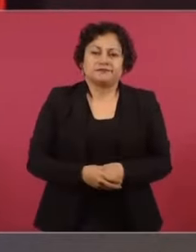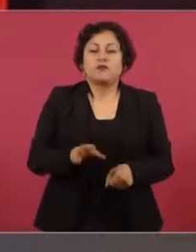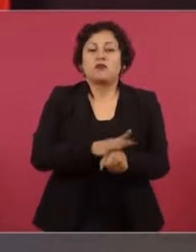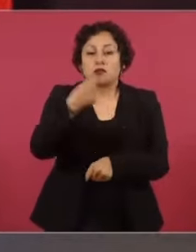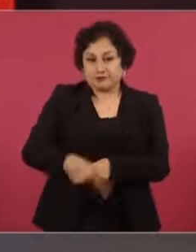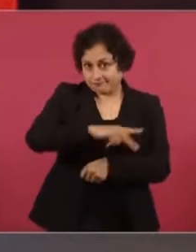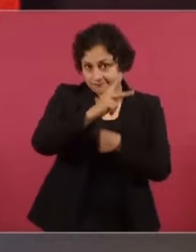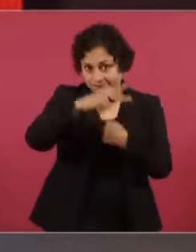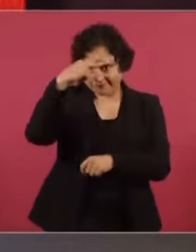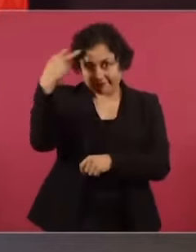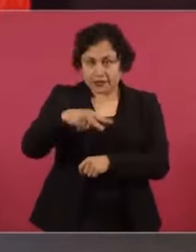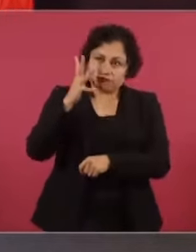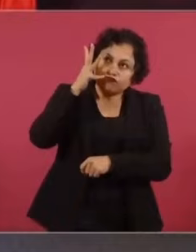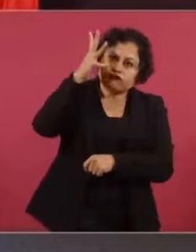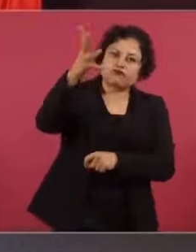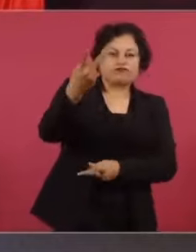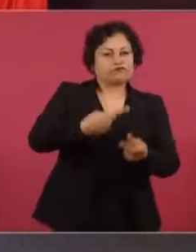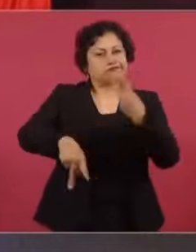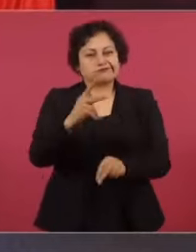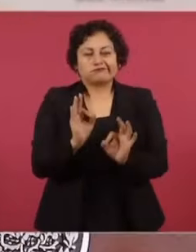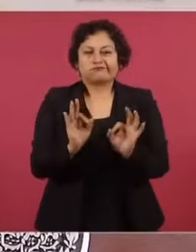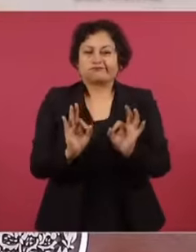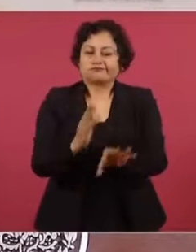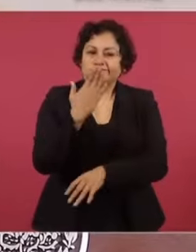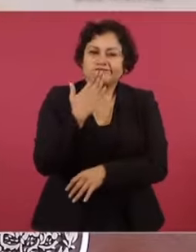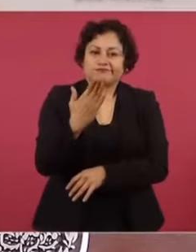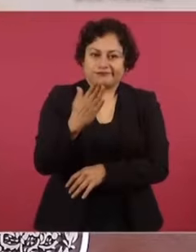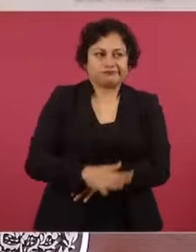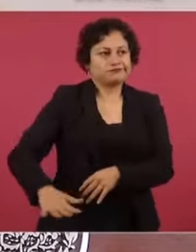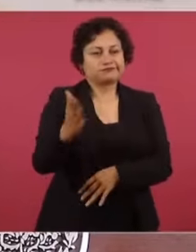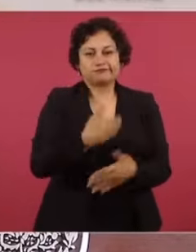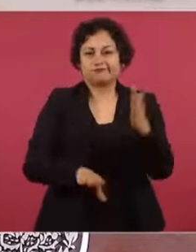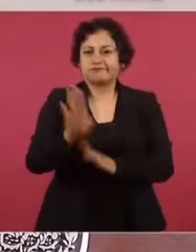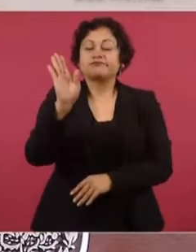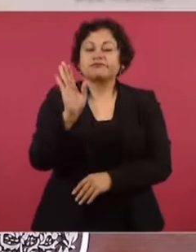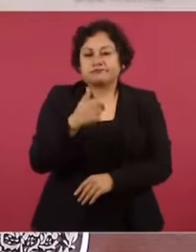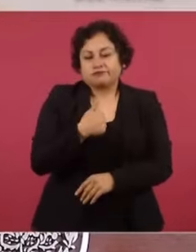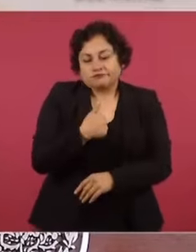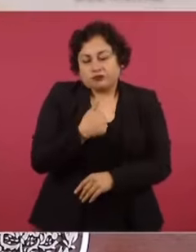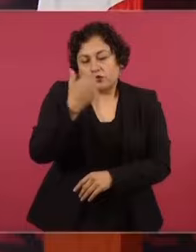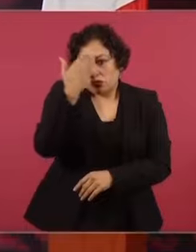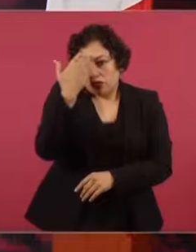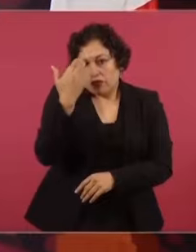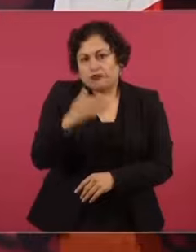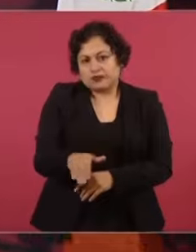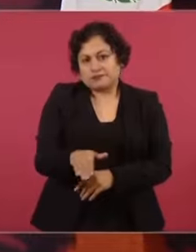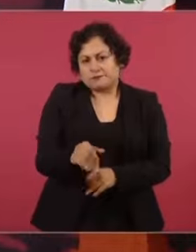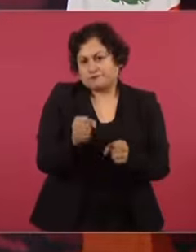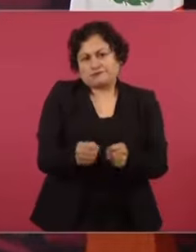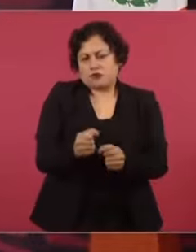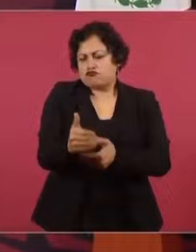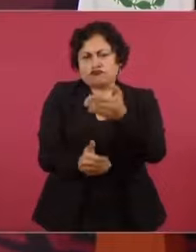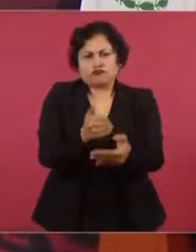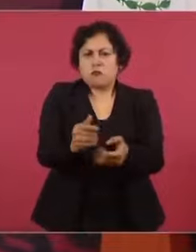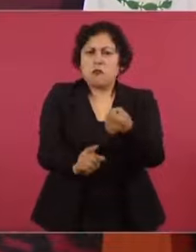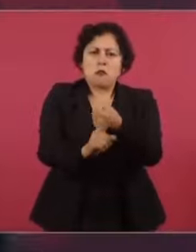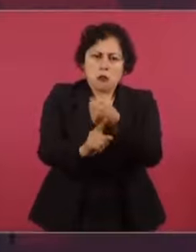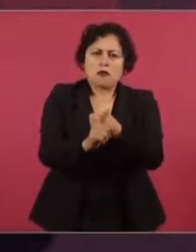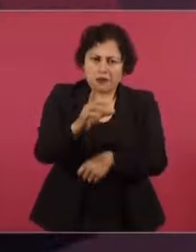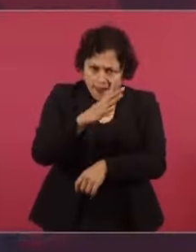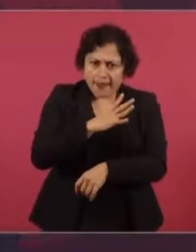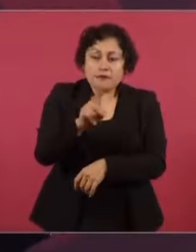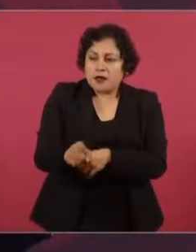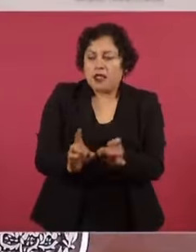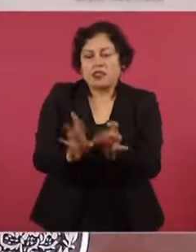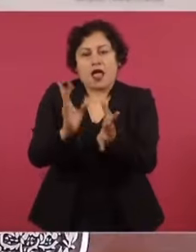eh estoy convencido de eso muy consciente desde luego se van a seguir enfrentando problemas pero nada nada nada nada